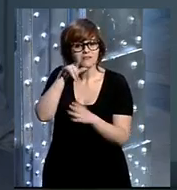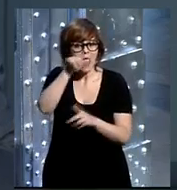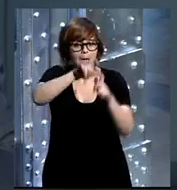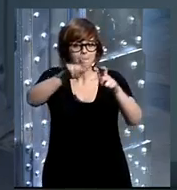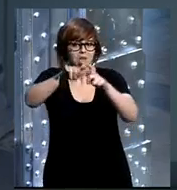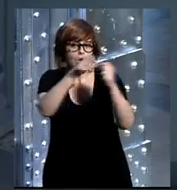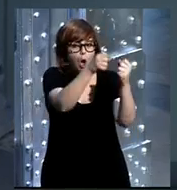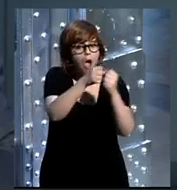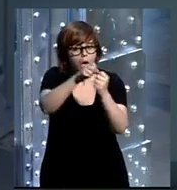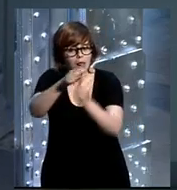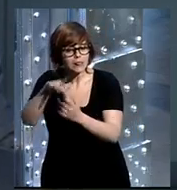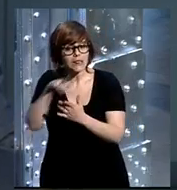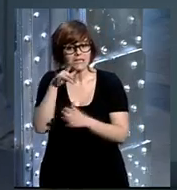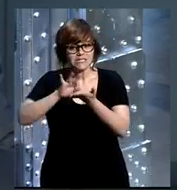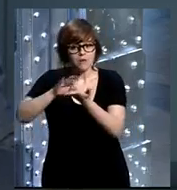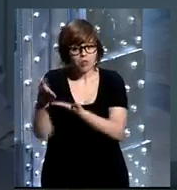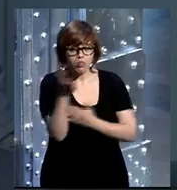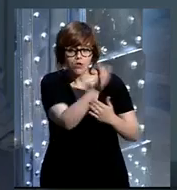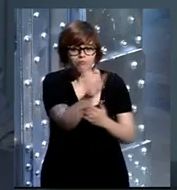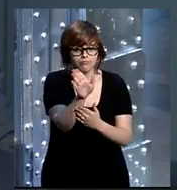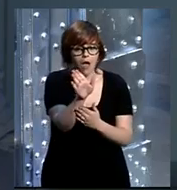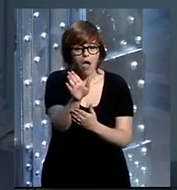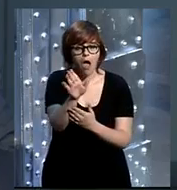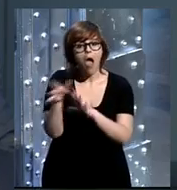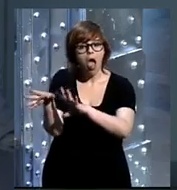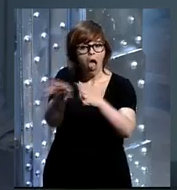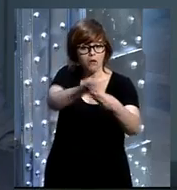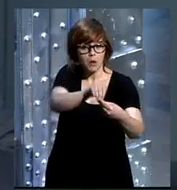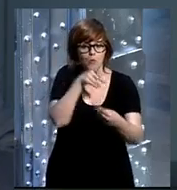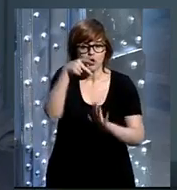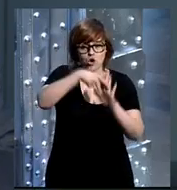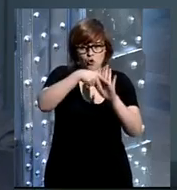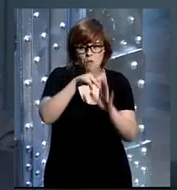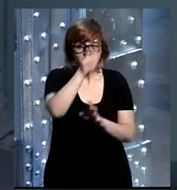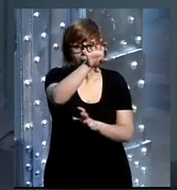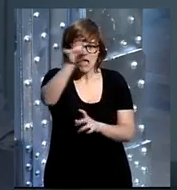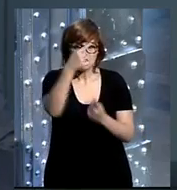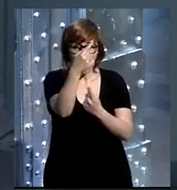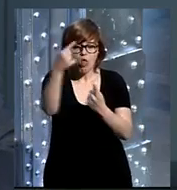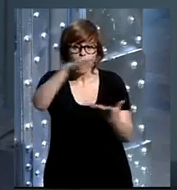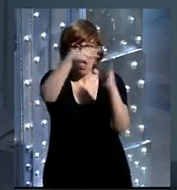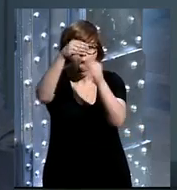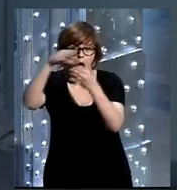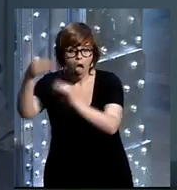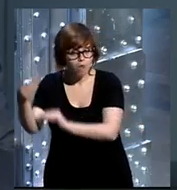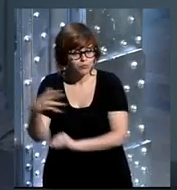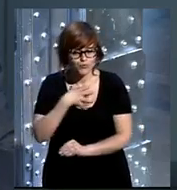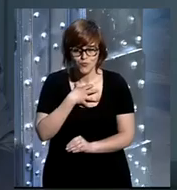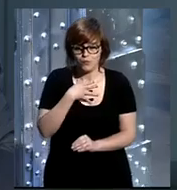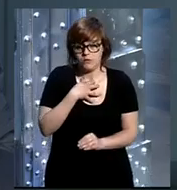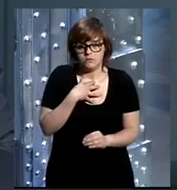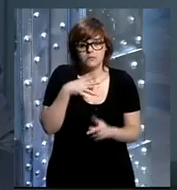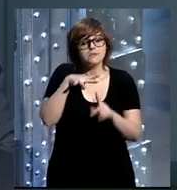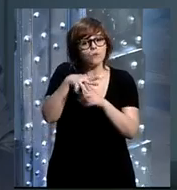de verdad es que llega un momento en que no pueden estar adaptándose a las distintas normativas que existen en cada uno de los países. Por poner el caso europeo, donde,